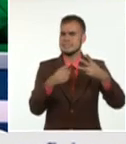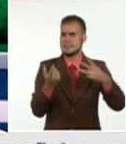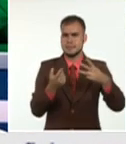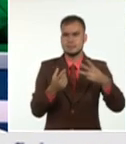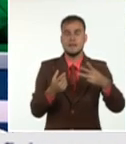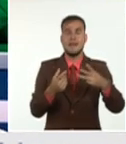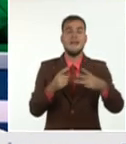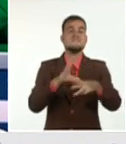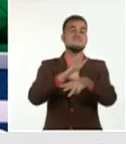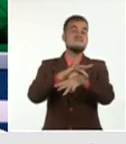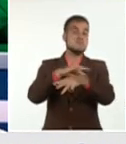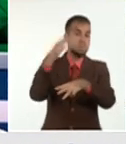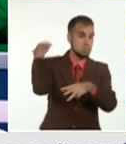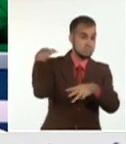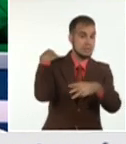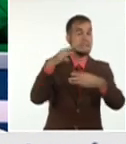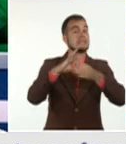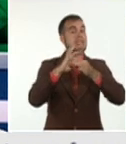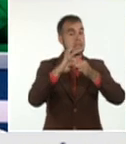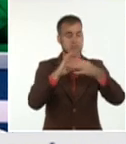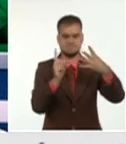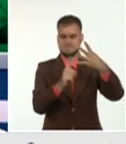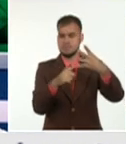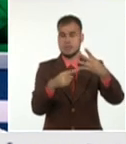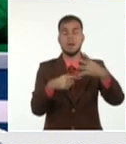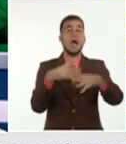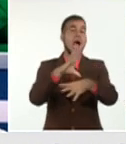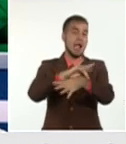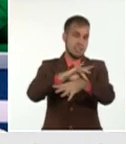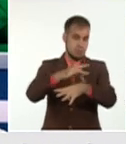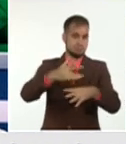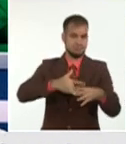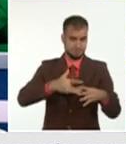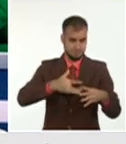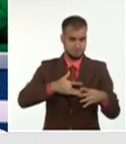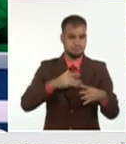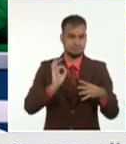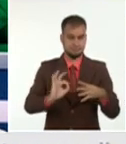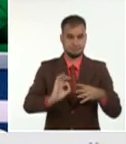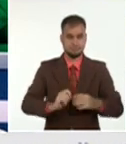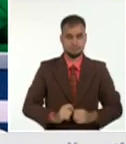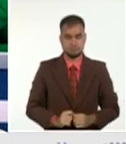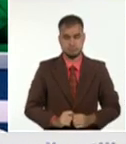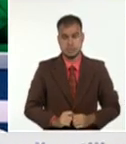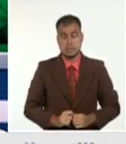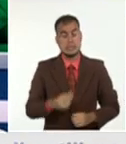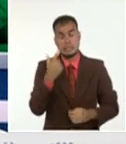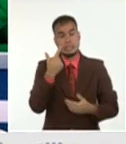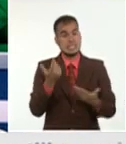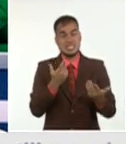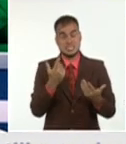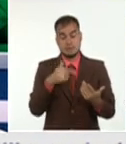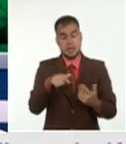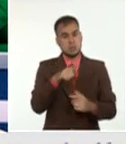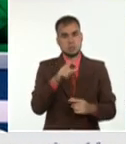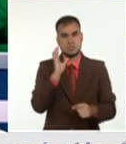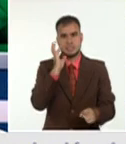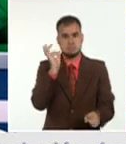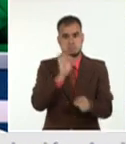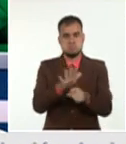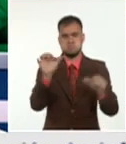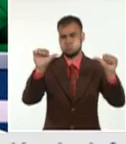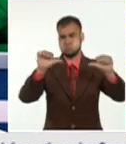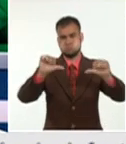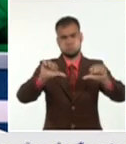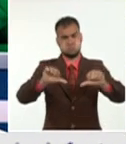crónica y una cardiopatía isquémica. Realmente lo hacían muy vulnerable a la evolución que